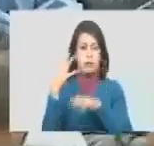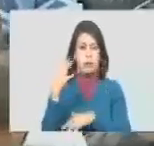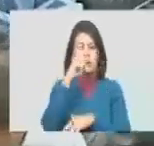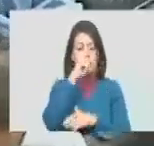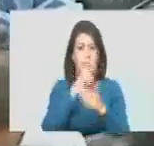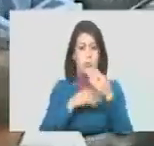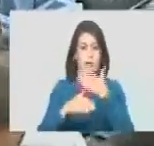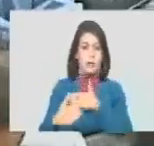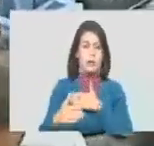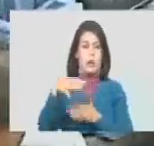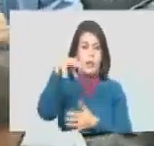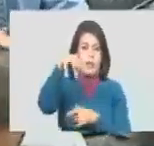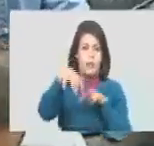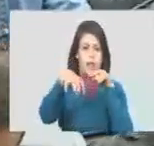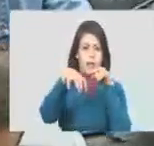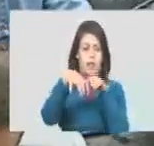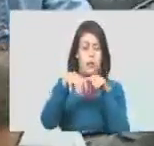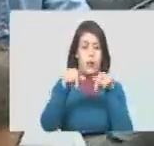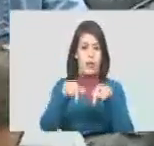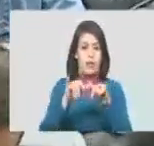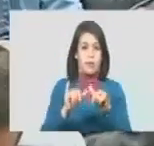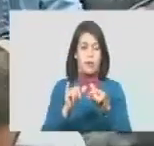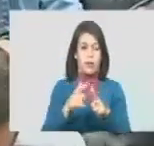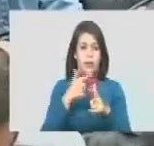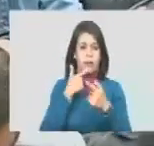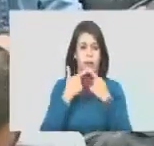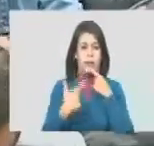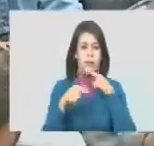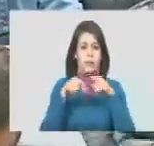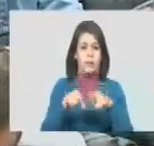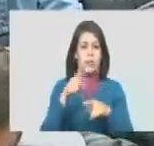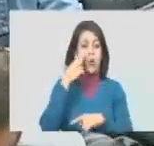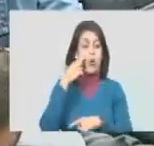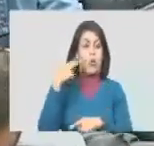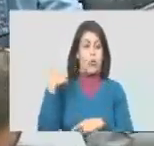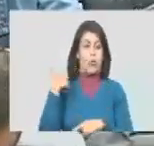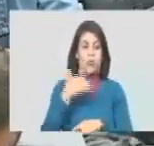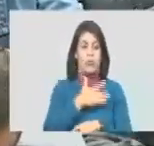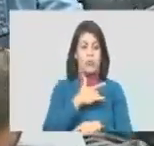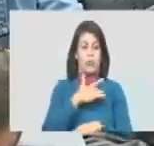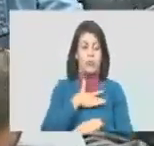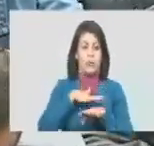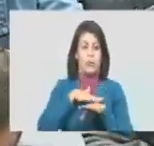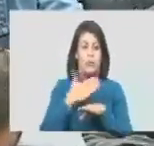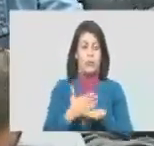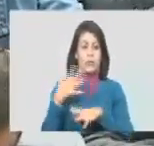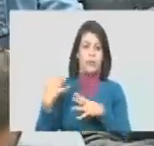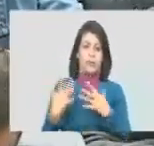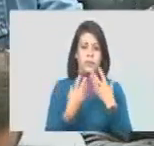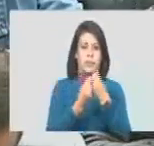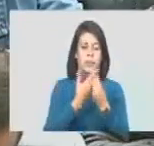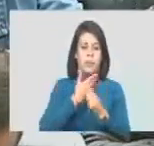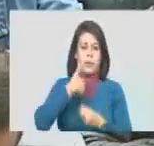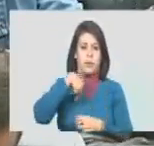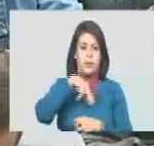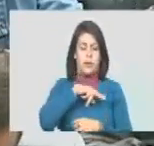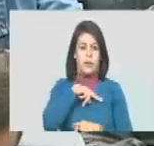años como entidad federal. Y desde aquí expresamos el orgullo que sentimos porque llevamos en